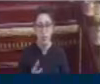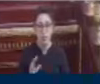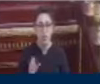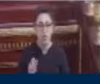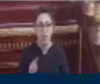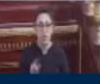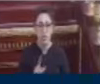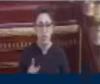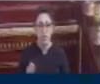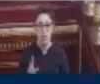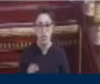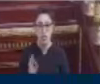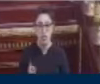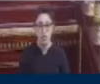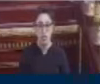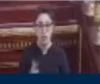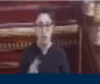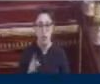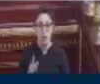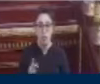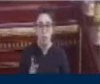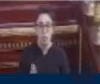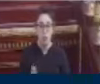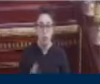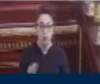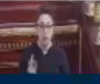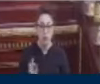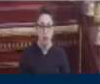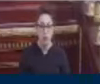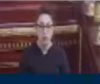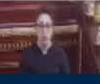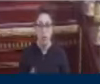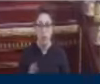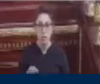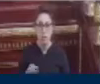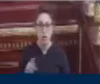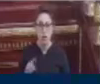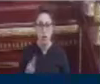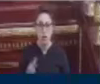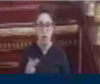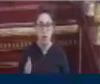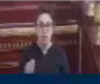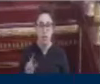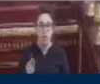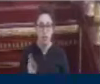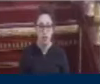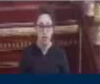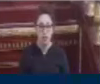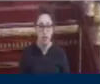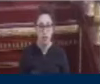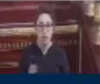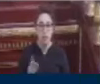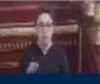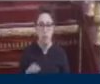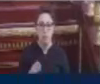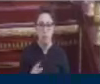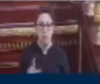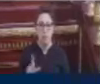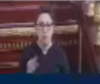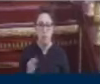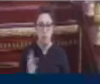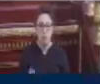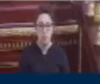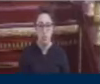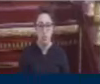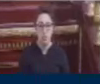Carlos Castillo en contra. Guadalupe Aguilar en contra. Marta Ávila en contra. Miguel Macedo en